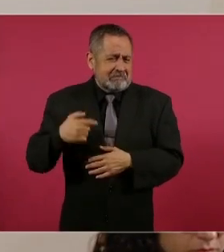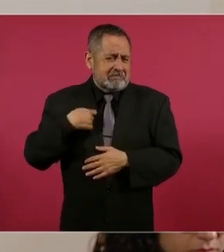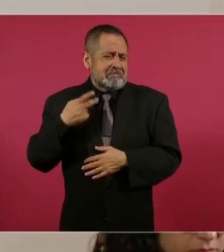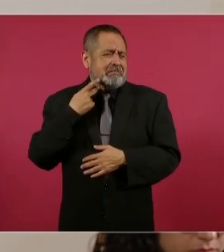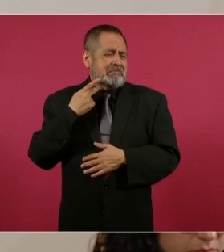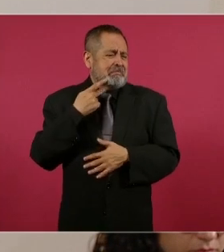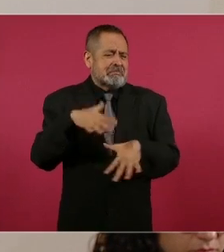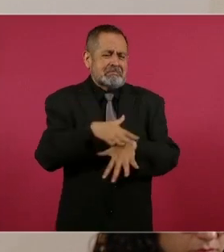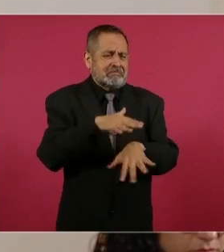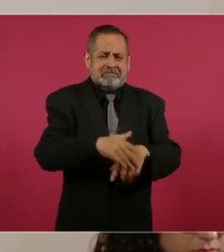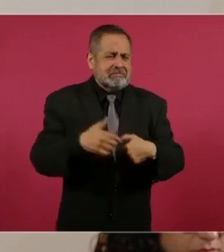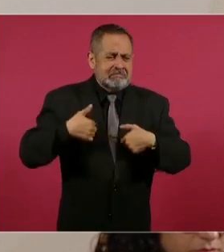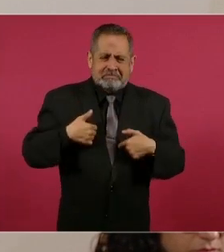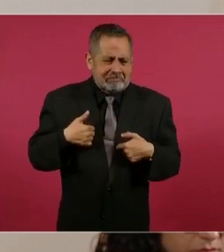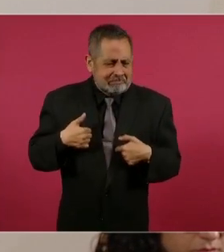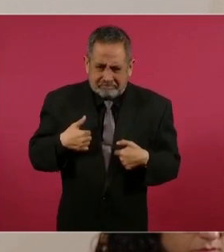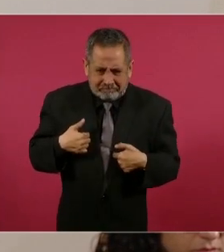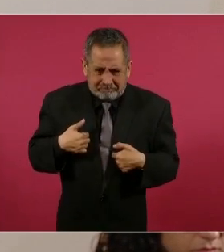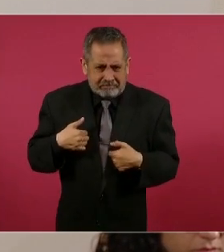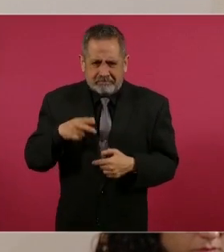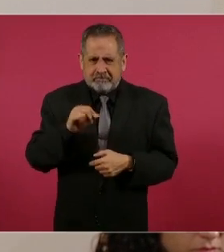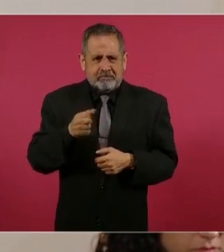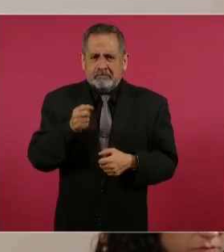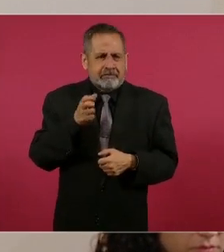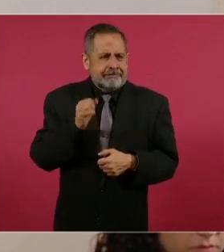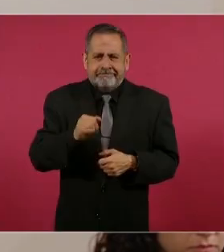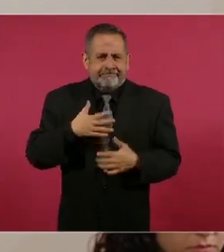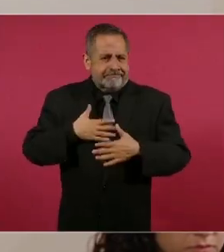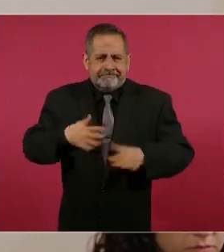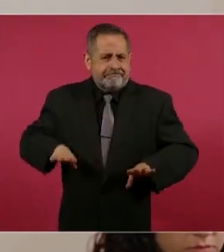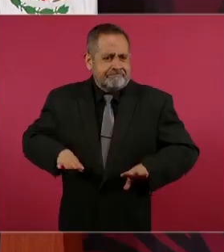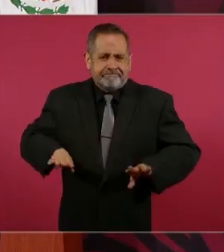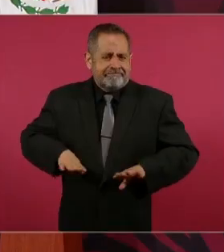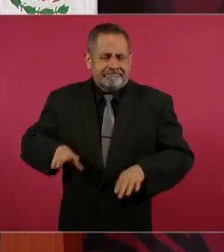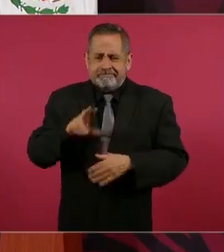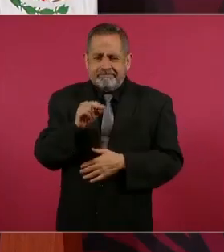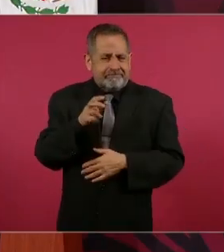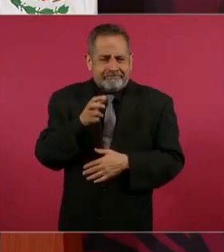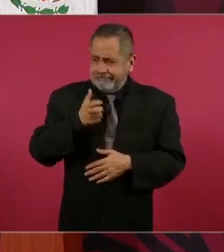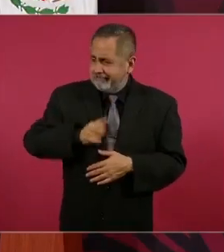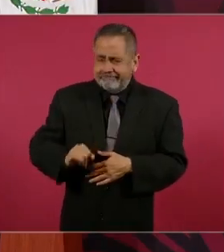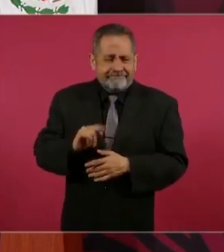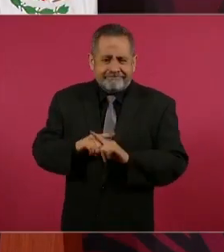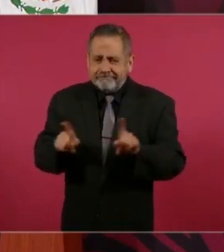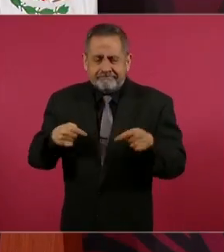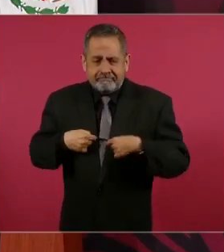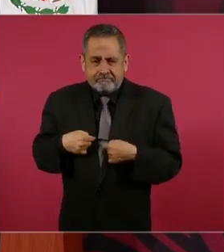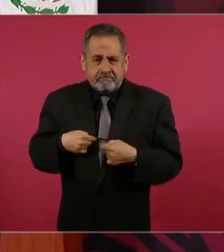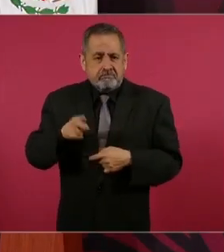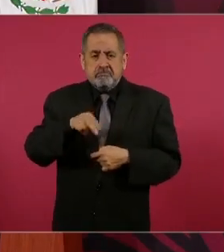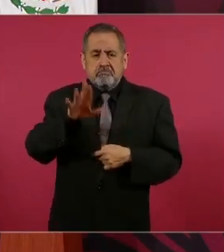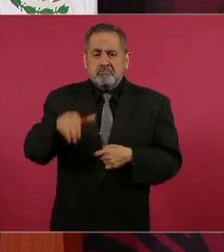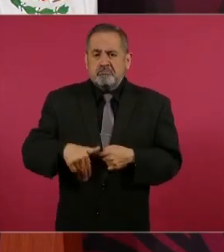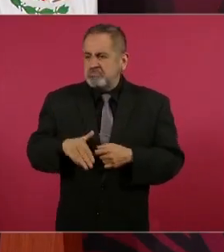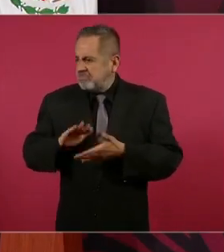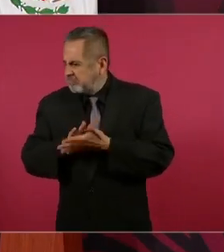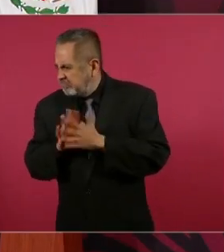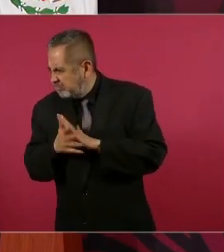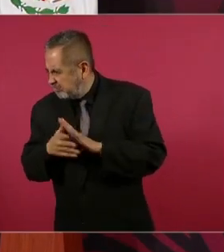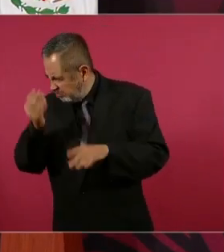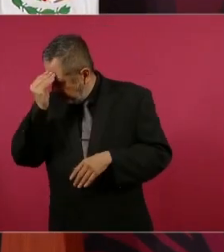politiqueros. O sea, no es mi manera de ser, nunca lo he hecho.